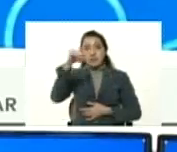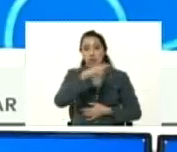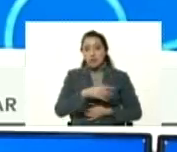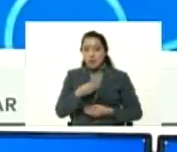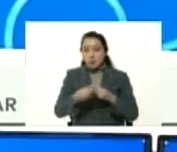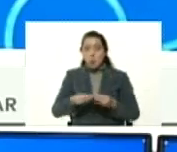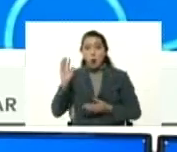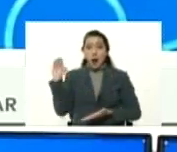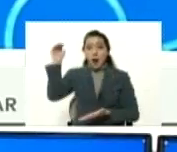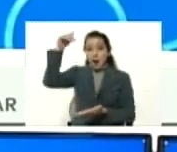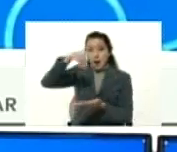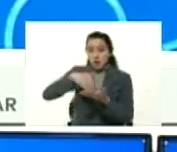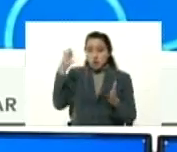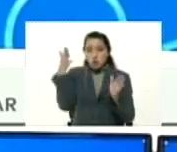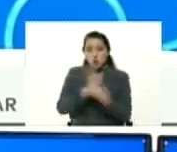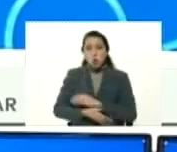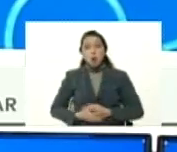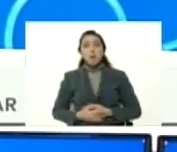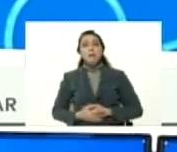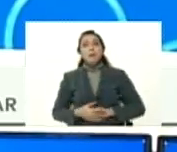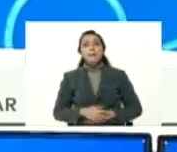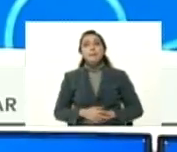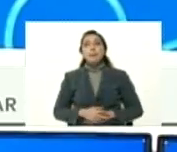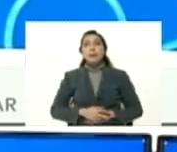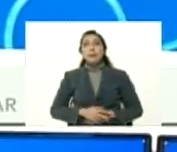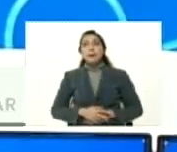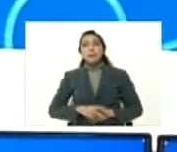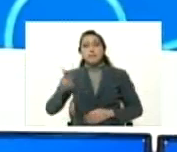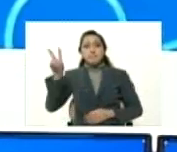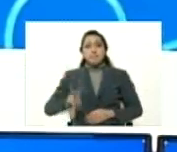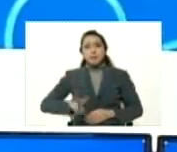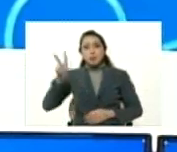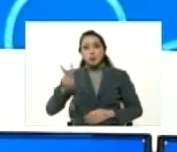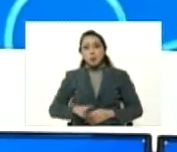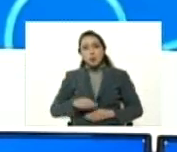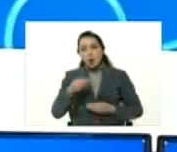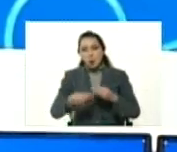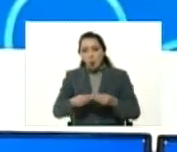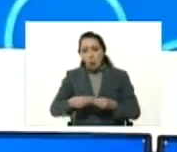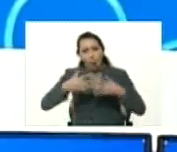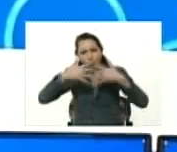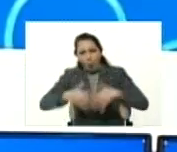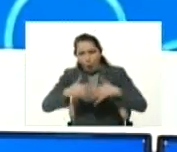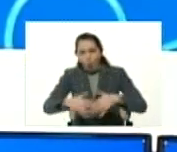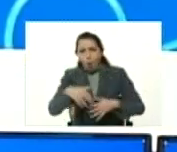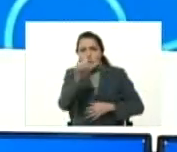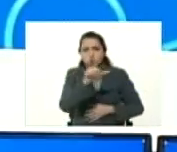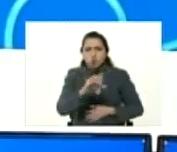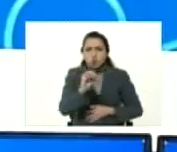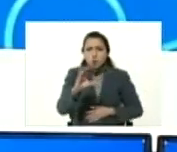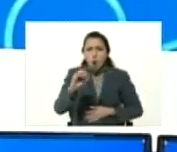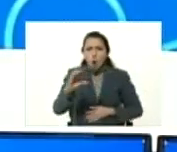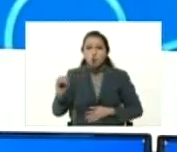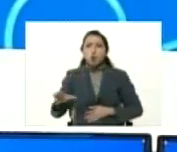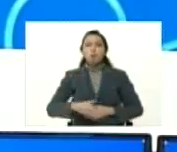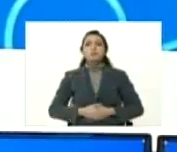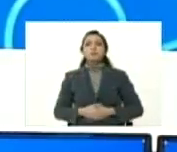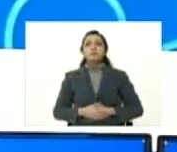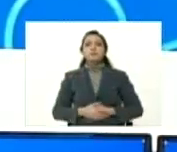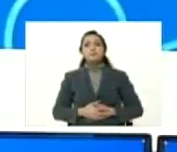estado Aragua, a La Victoria, zona industrial Soco. ¿Soco qué se llama?